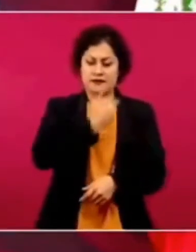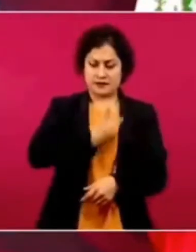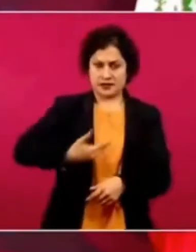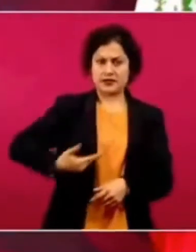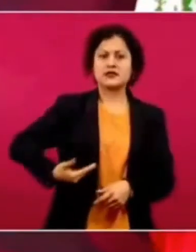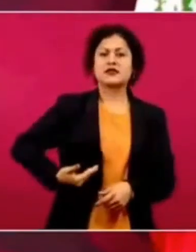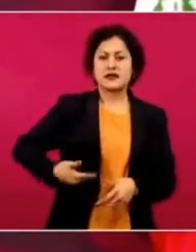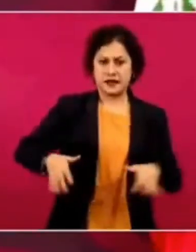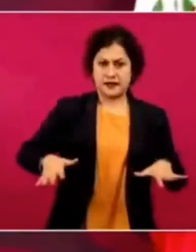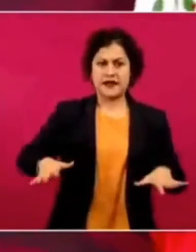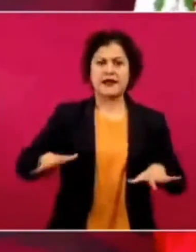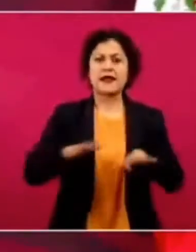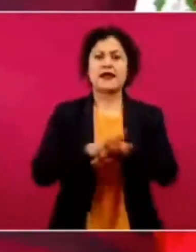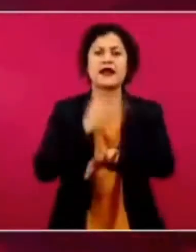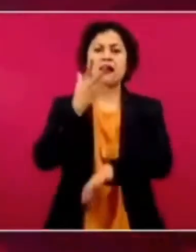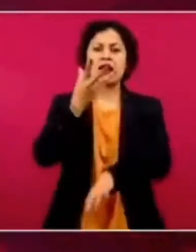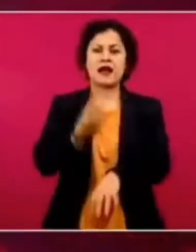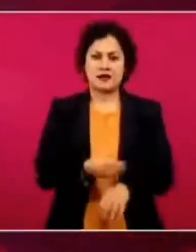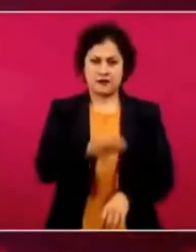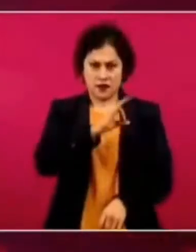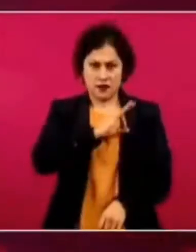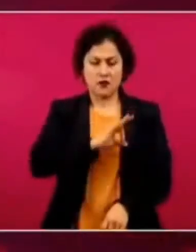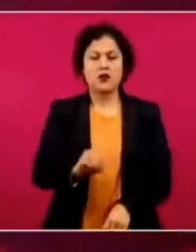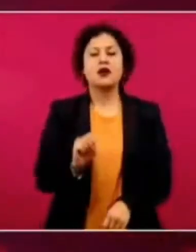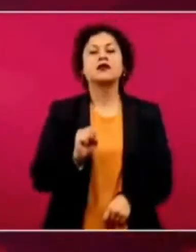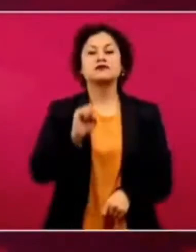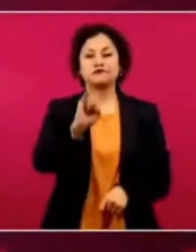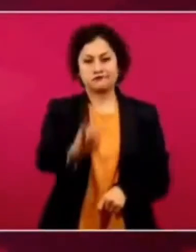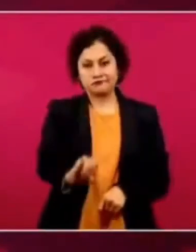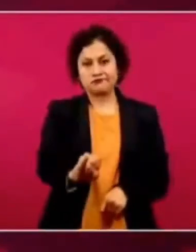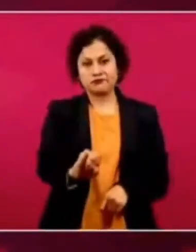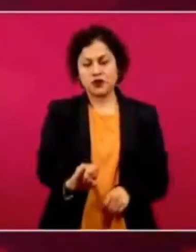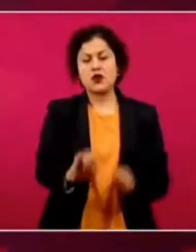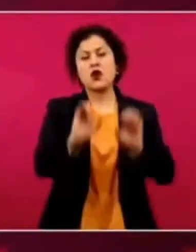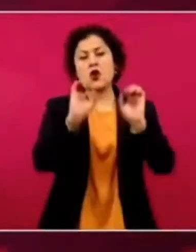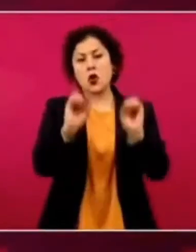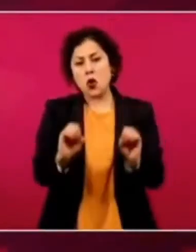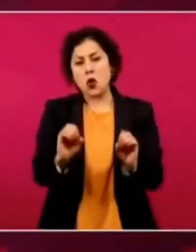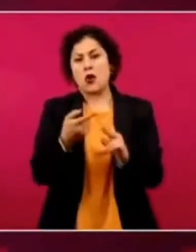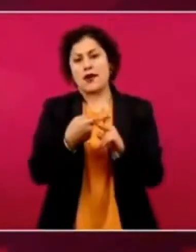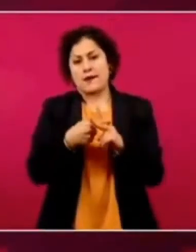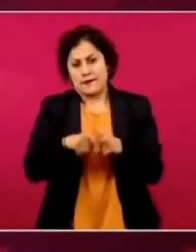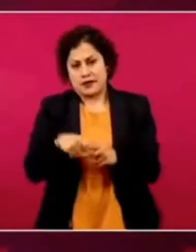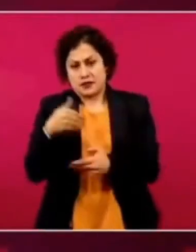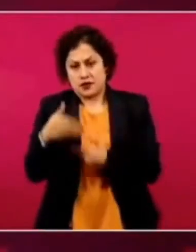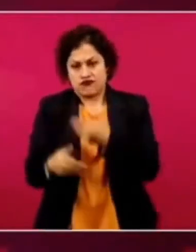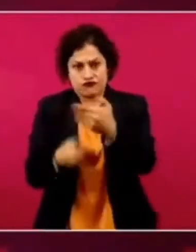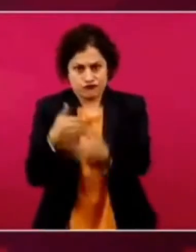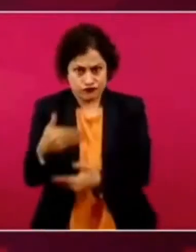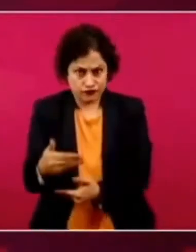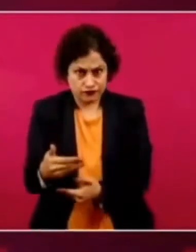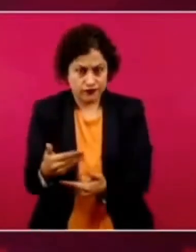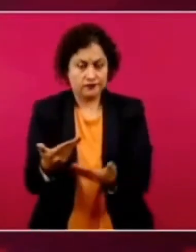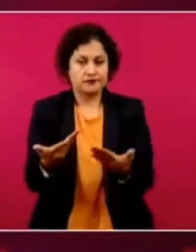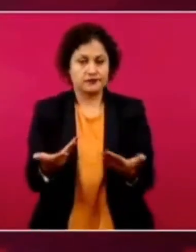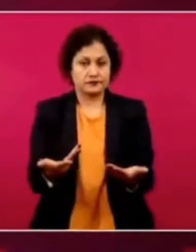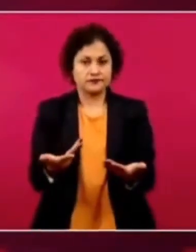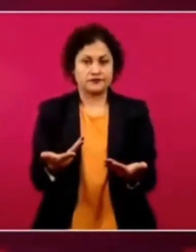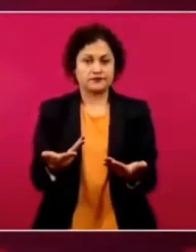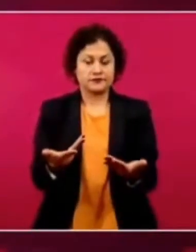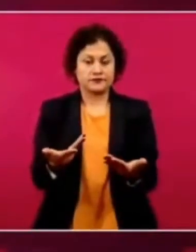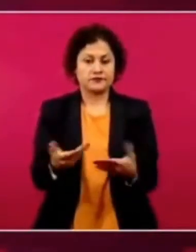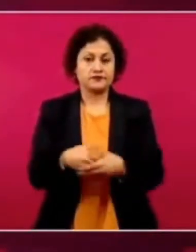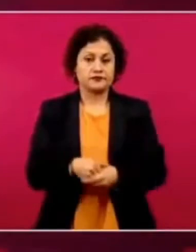un cambio o iniciar un proceso, si es que no lo llevan